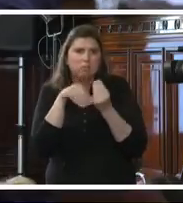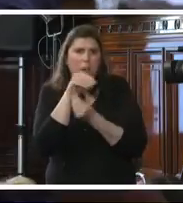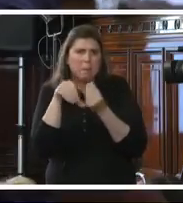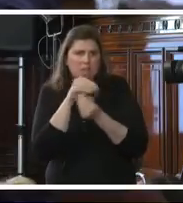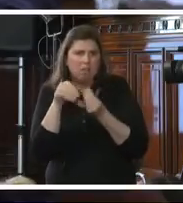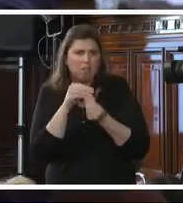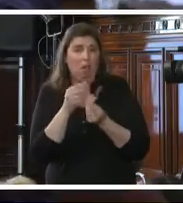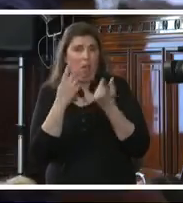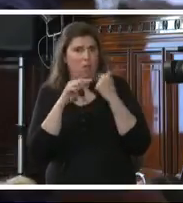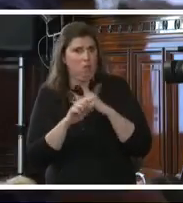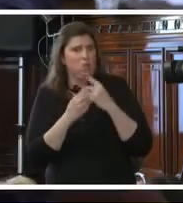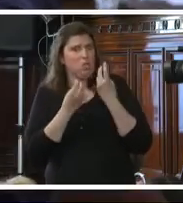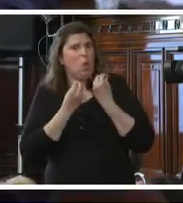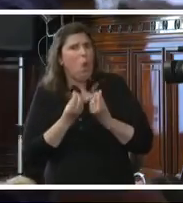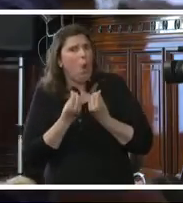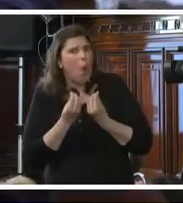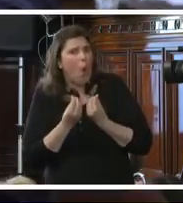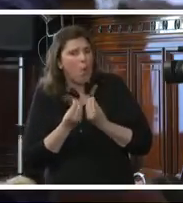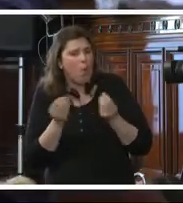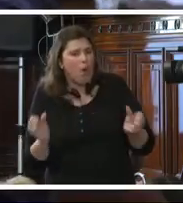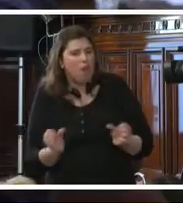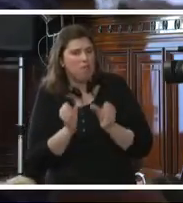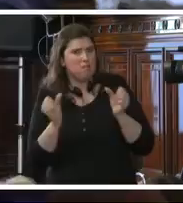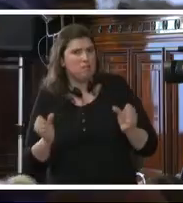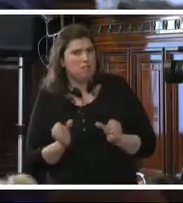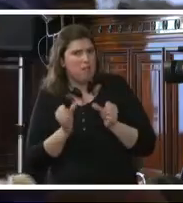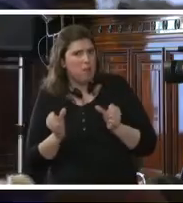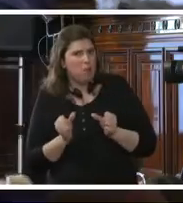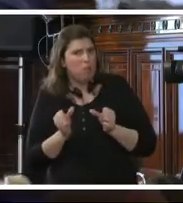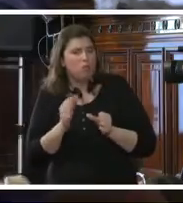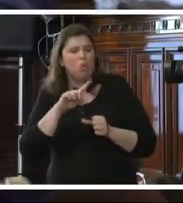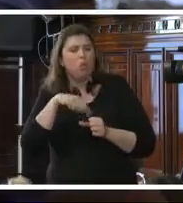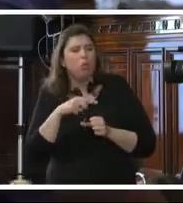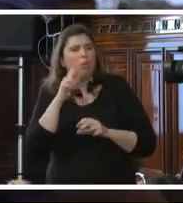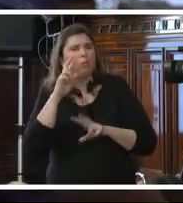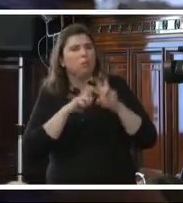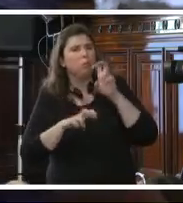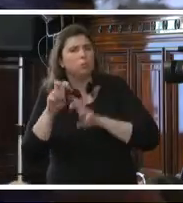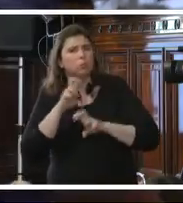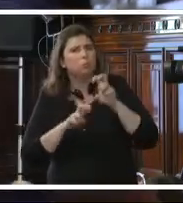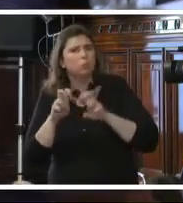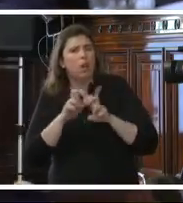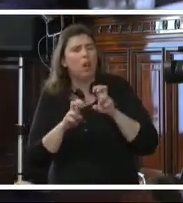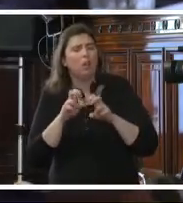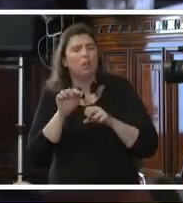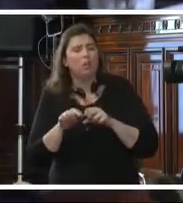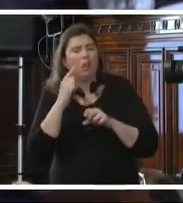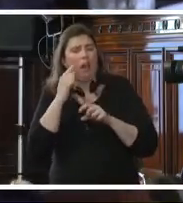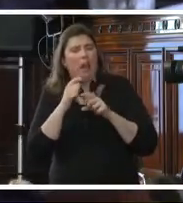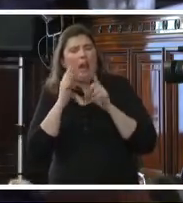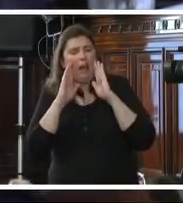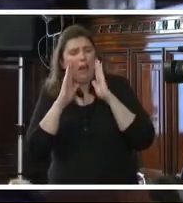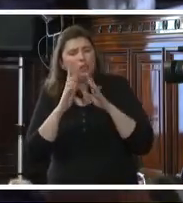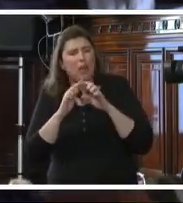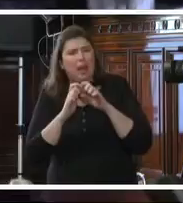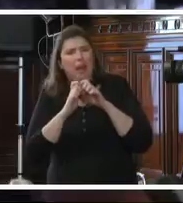es, ¿cómo proceder? ¿De dónde vamos a buscar la etiología, el origen de algo tan grave como esto, si al seno